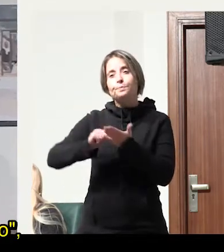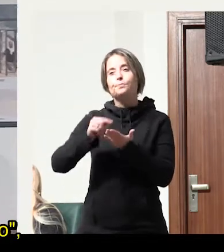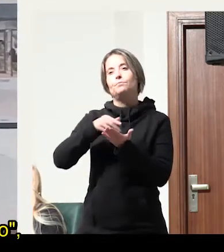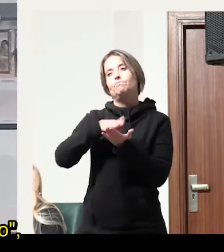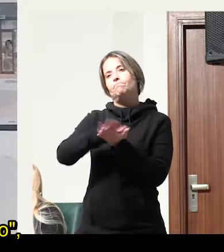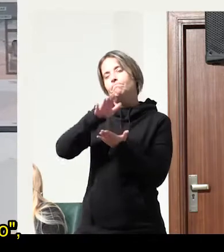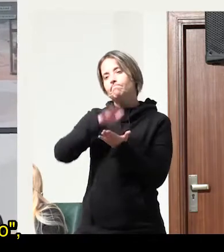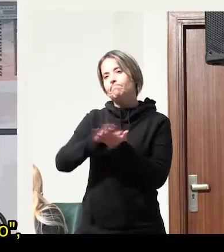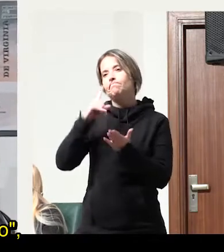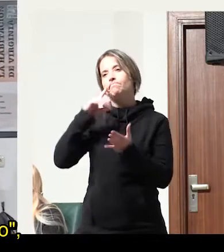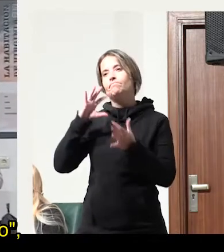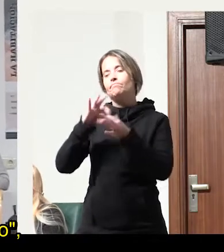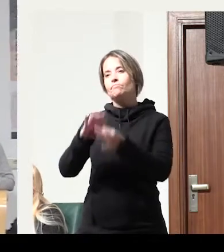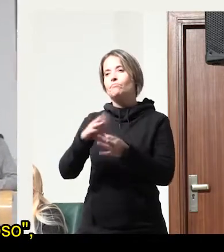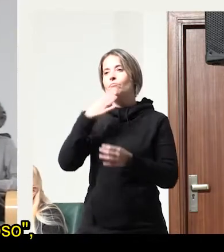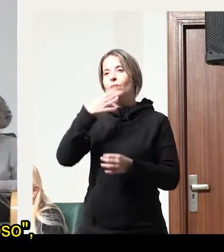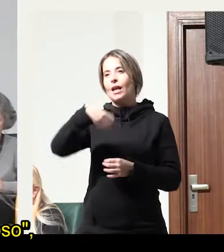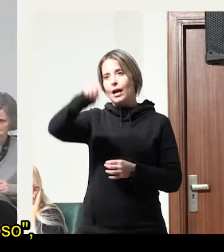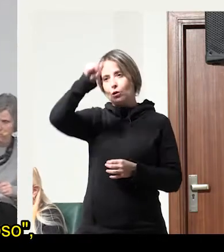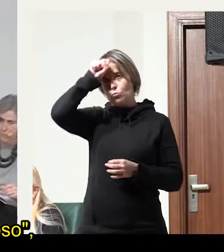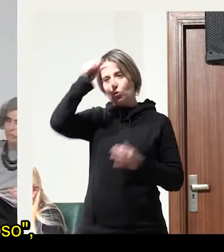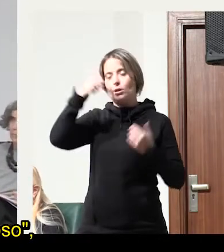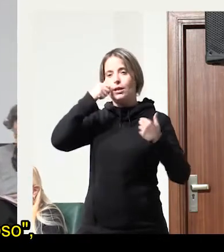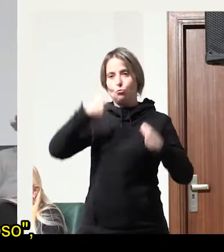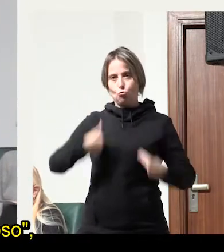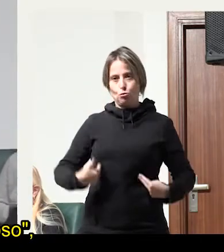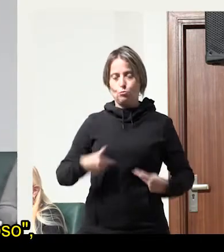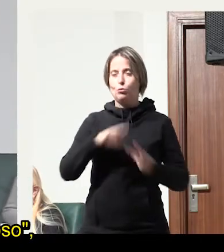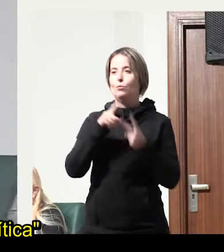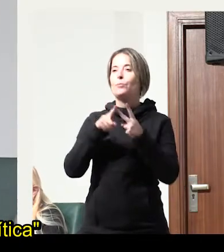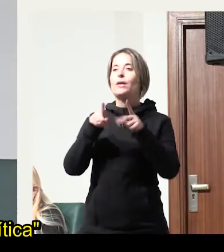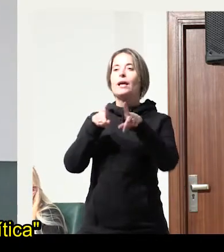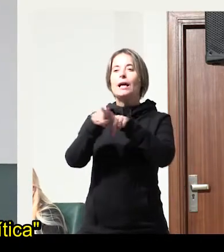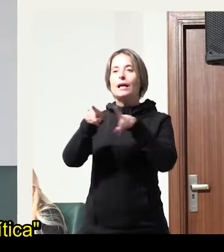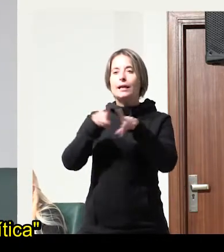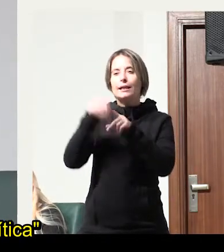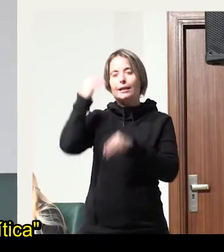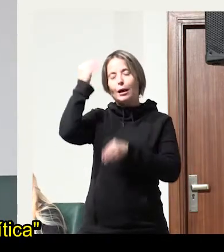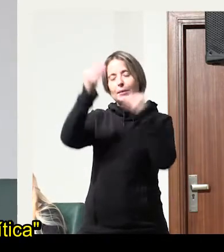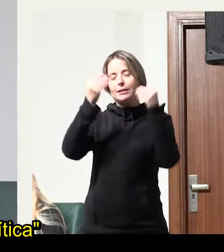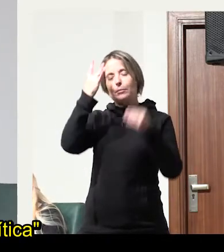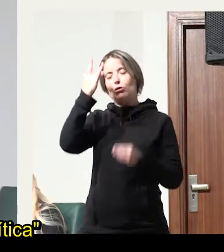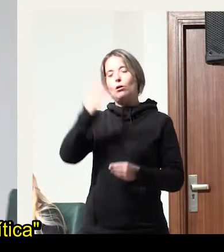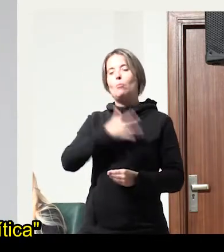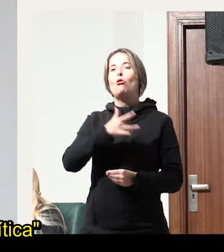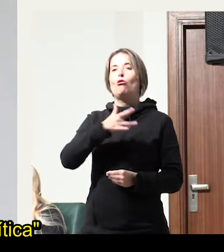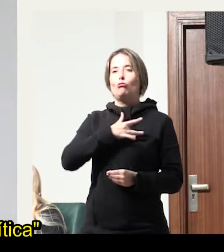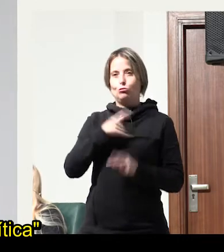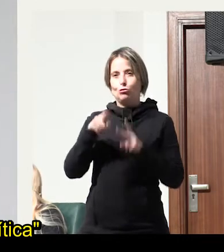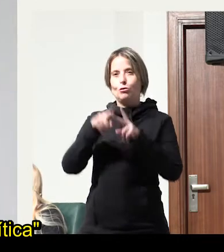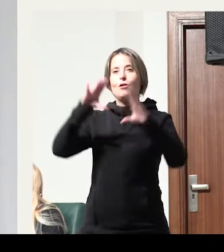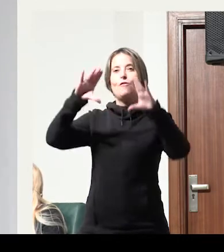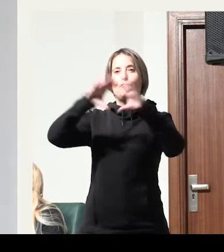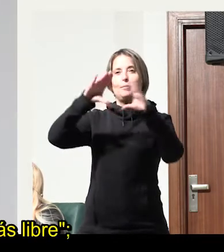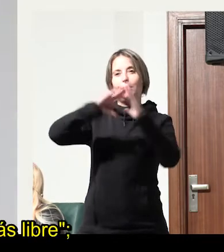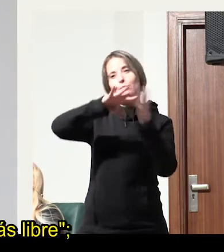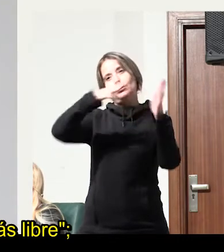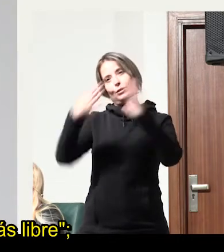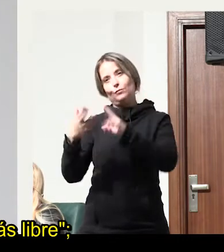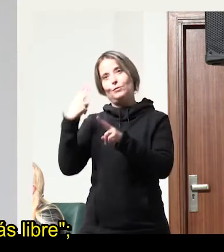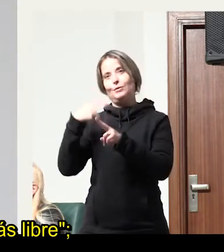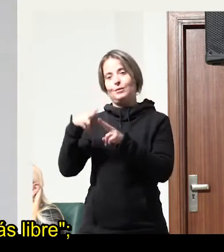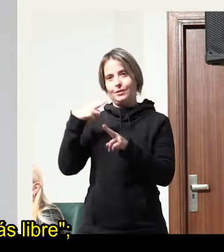como Antropología del cuerpo, Crítica del pensamiento amoroso, El feminismo y las transformaciones en la política y